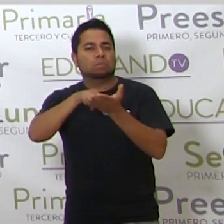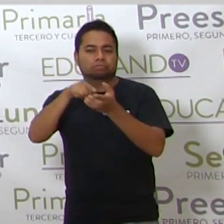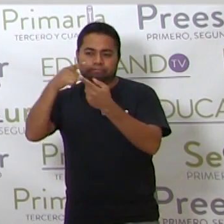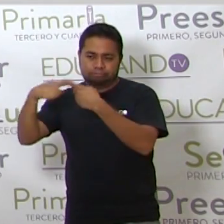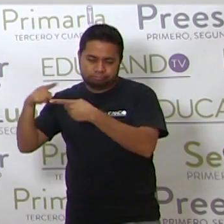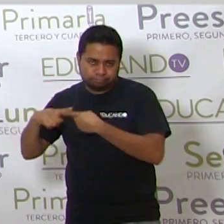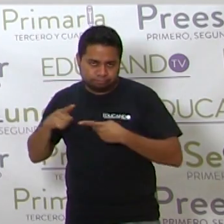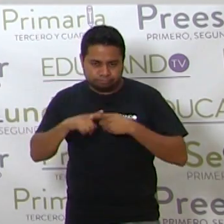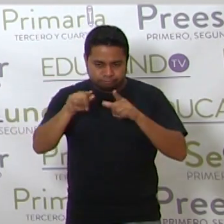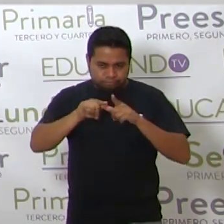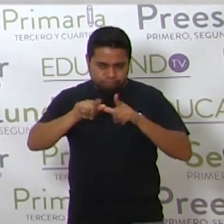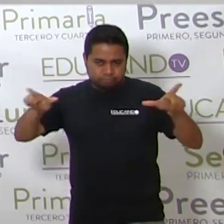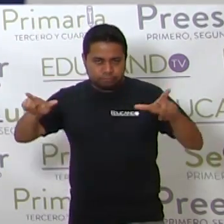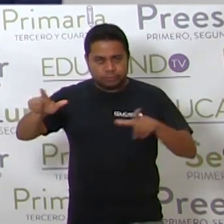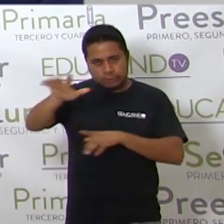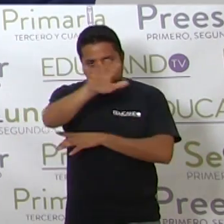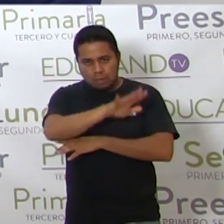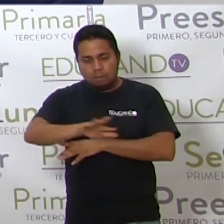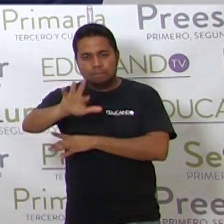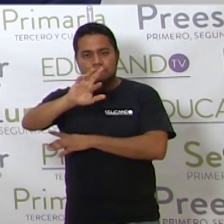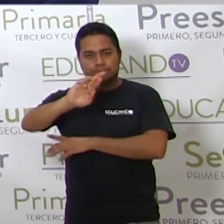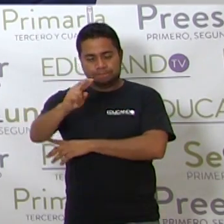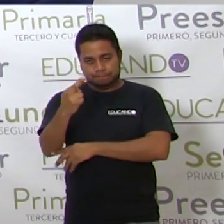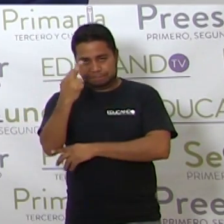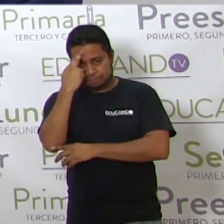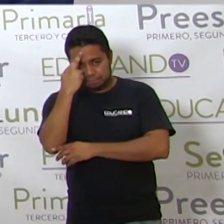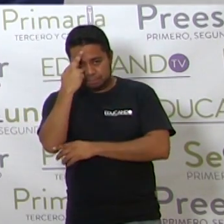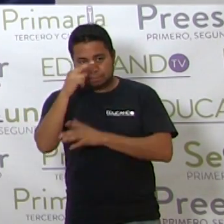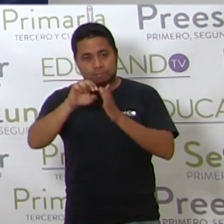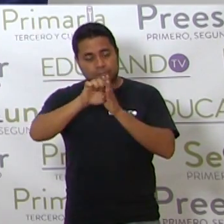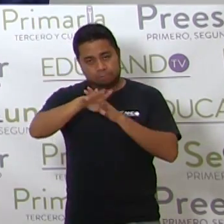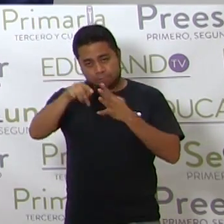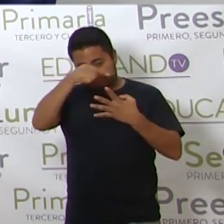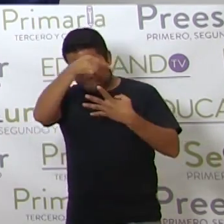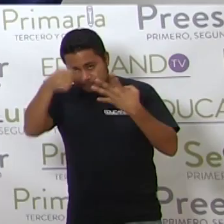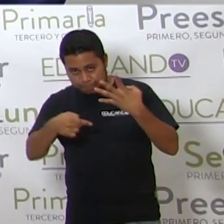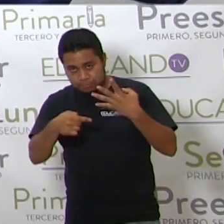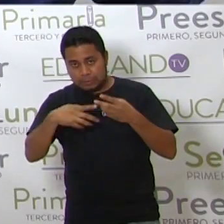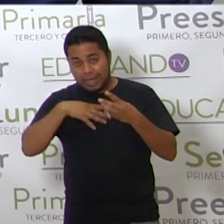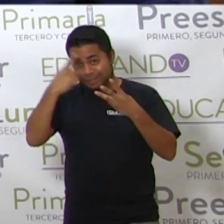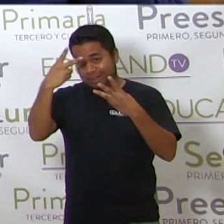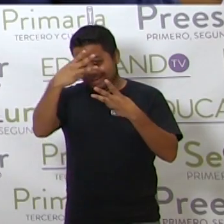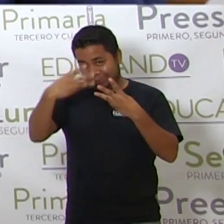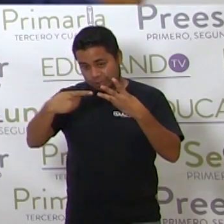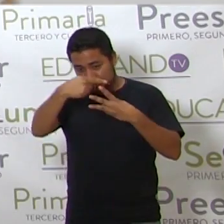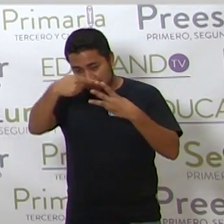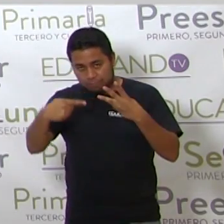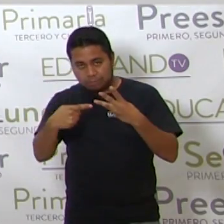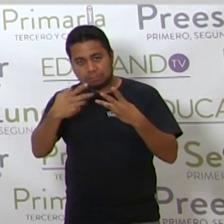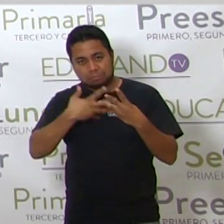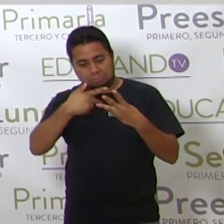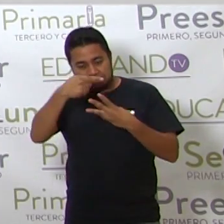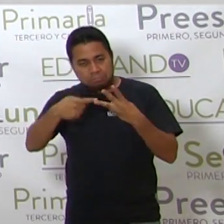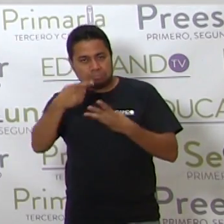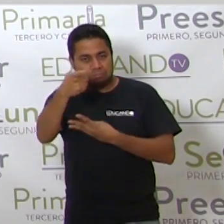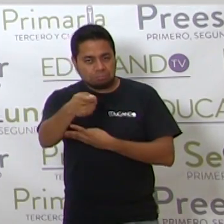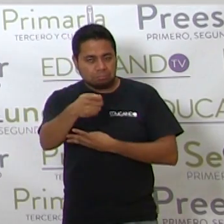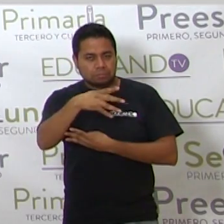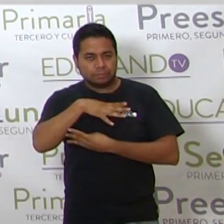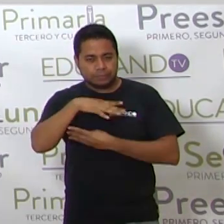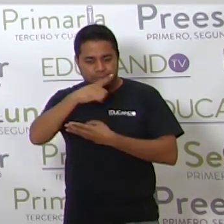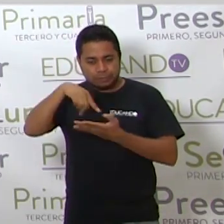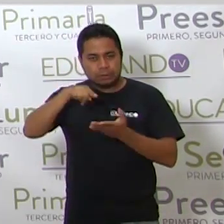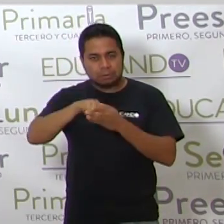recuerdas que cada una de estas 3 que tenemos acá van a ser